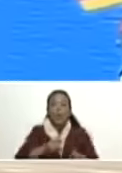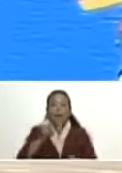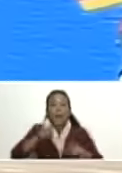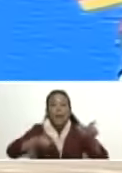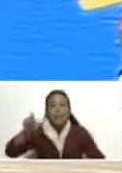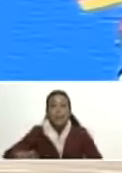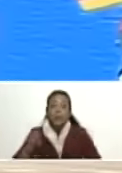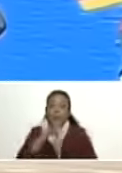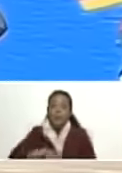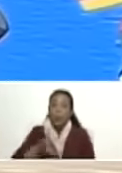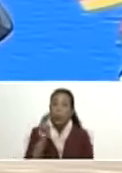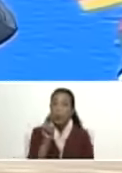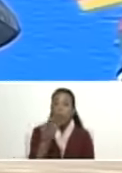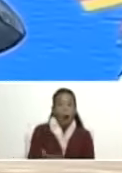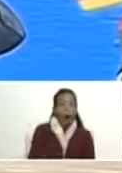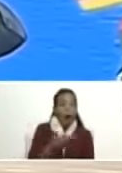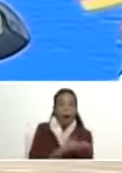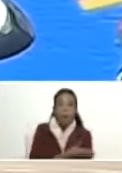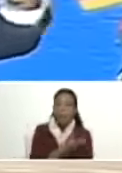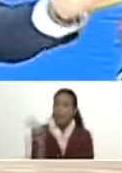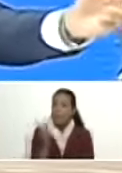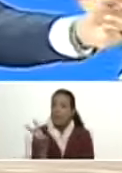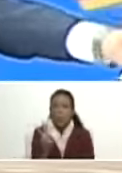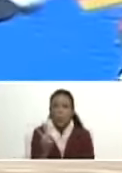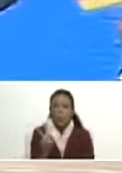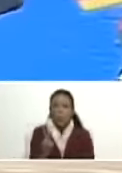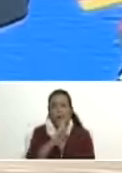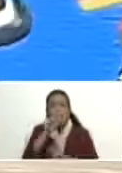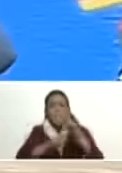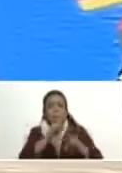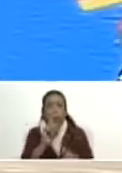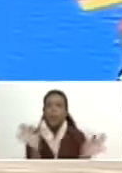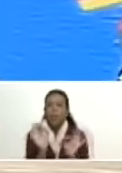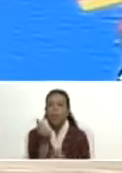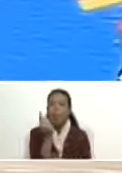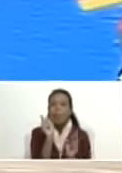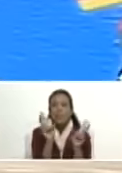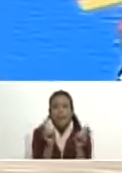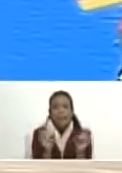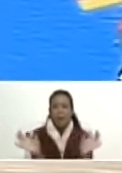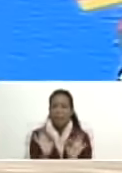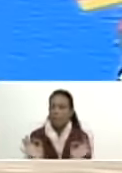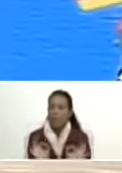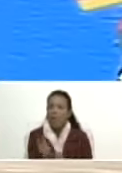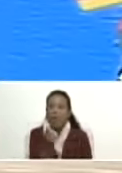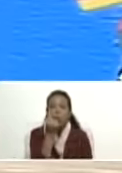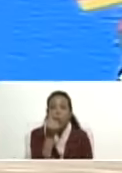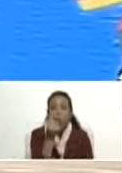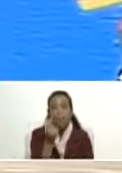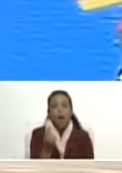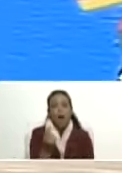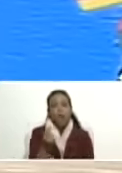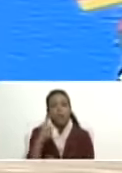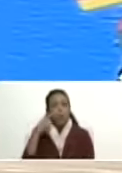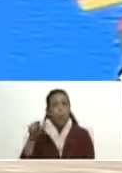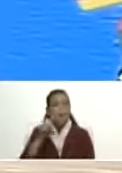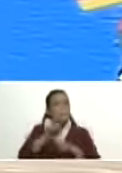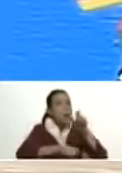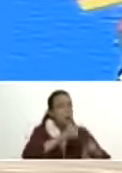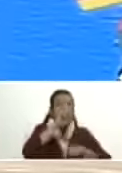Nunca antes la República hizo un referéndum sobre ningún tema, todos los días se